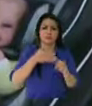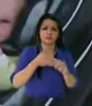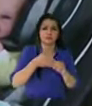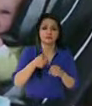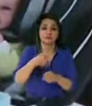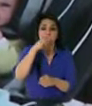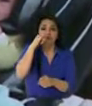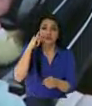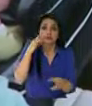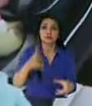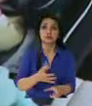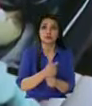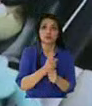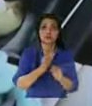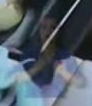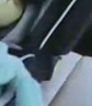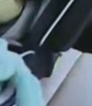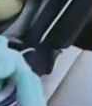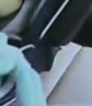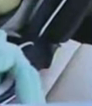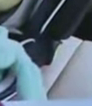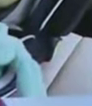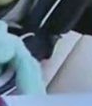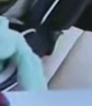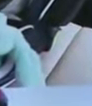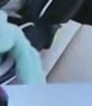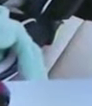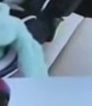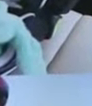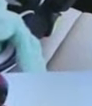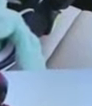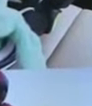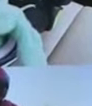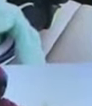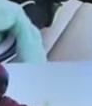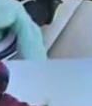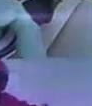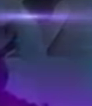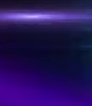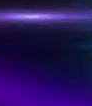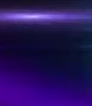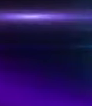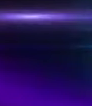por la seguridad vial. En Quito informó Andrea Valareso.